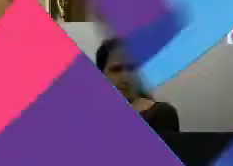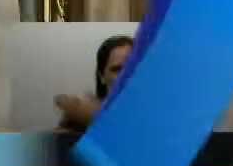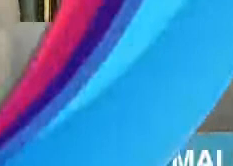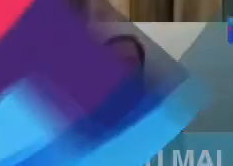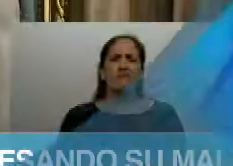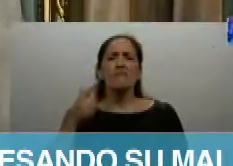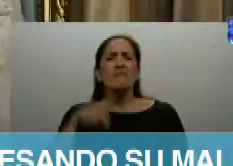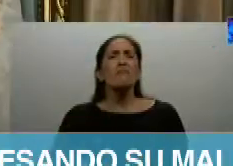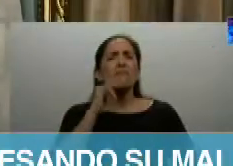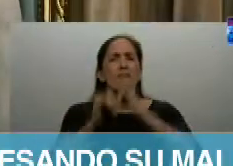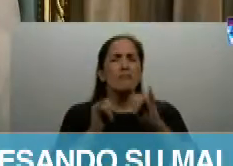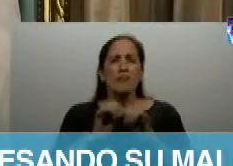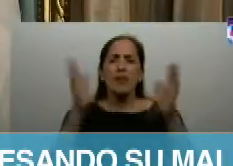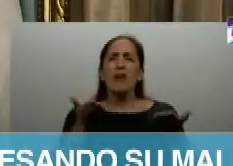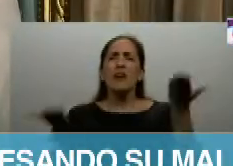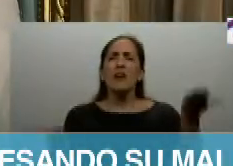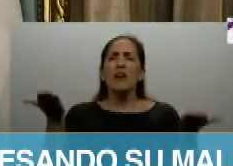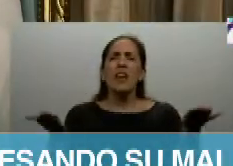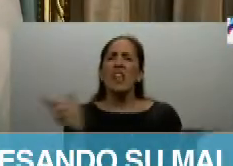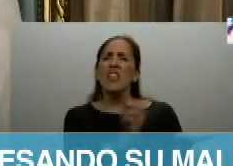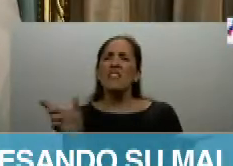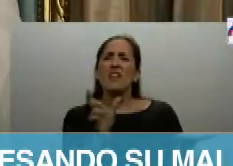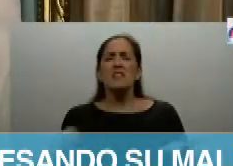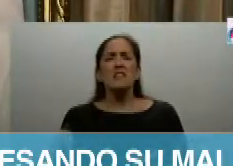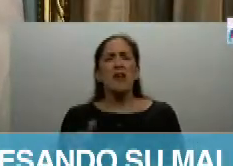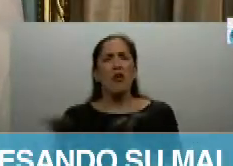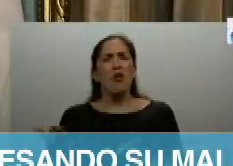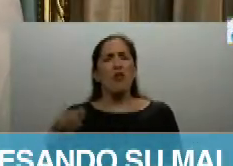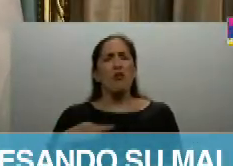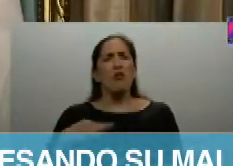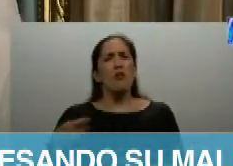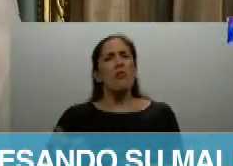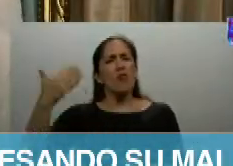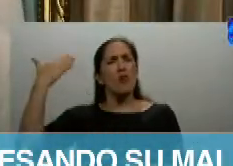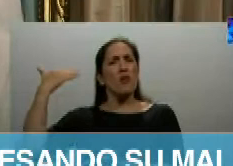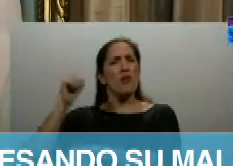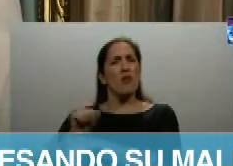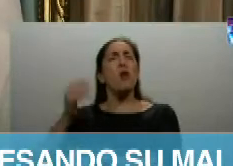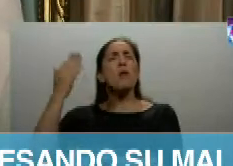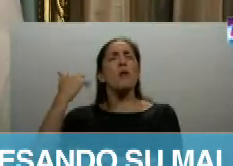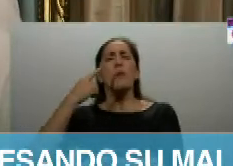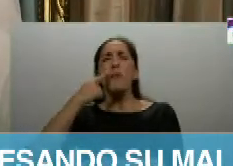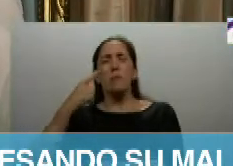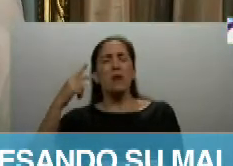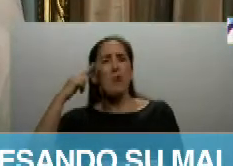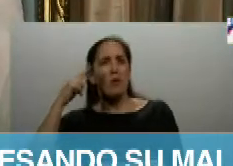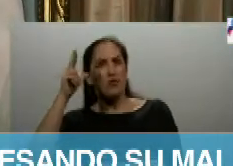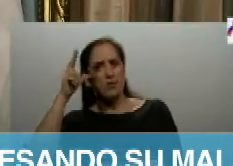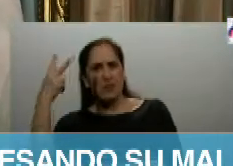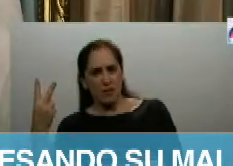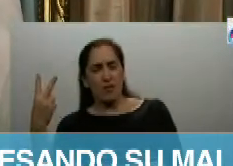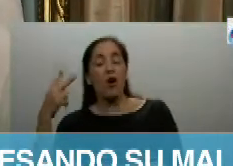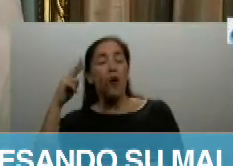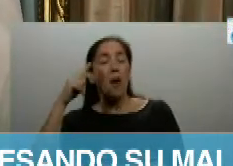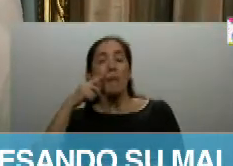La presidenta envió una carta a su par de Estados Unidos para que aclare si la funcionaria Nancy Soderbergh, presidenta del Public Interest Declassification